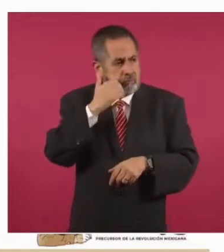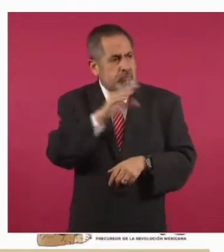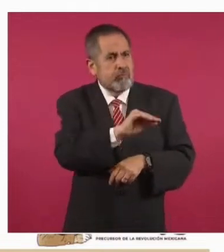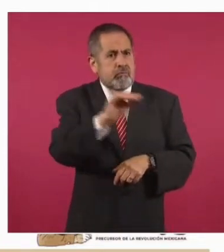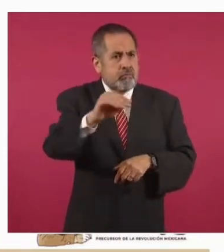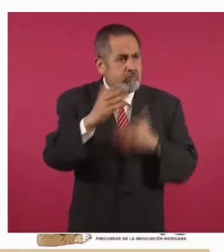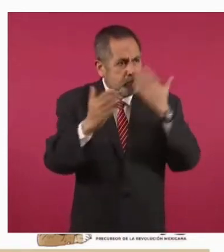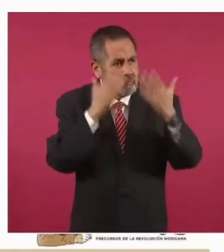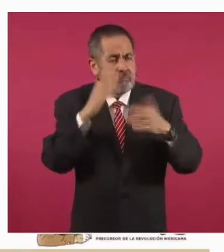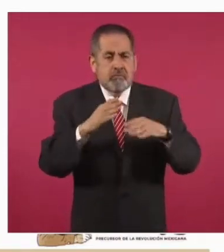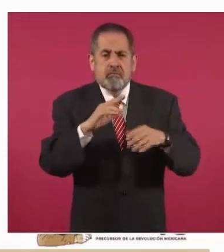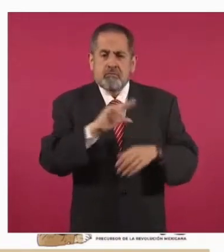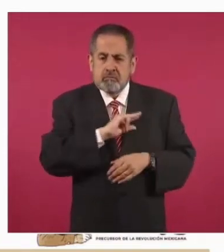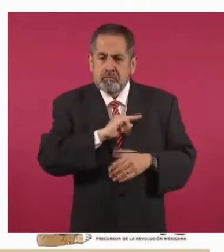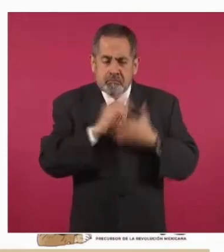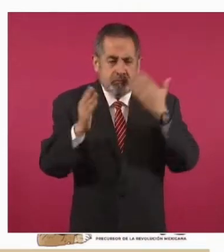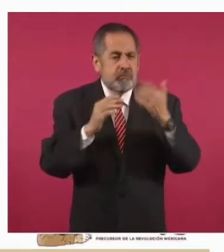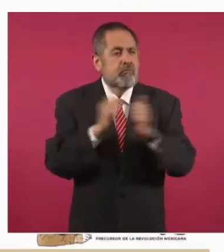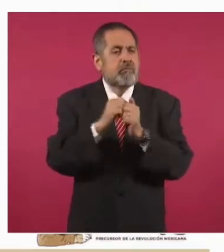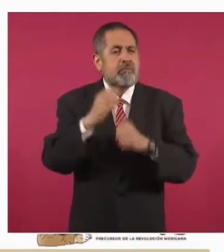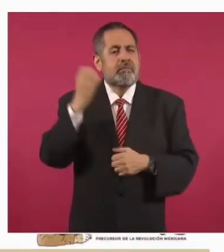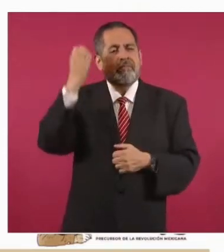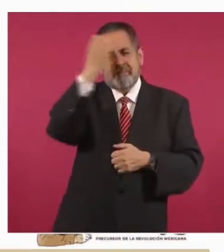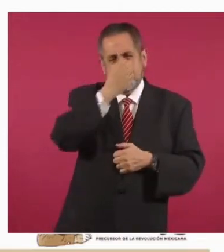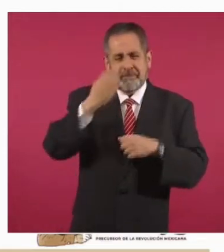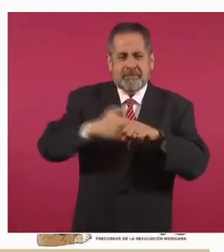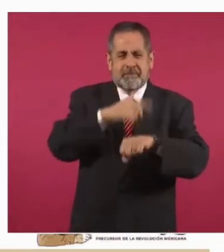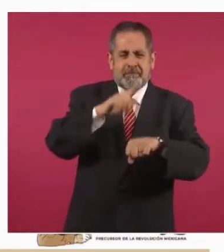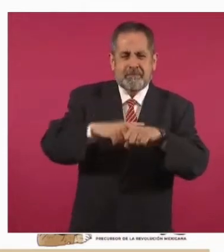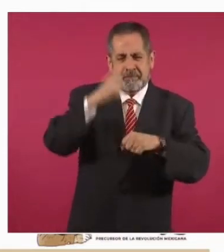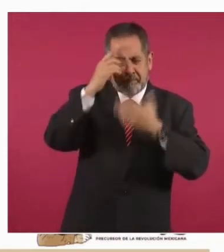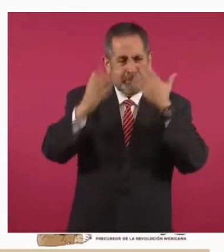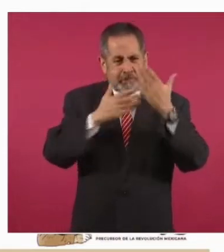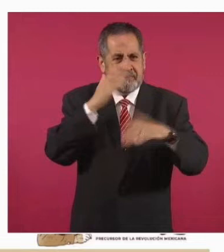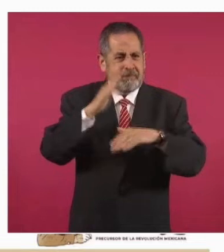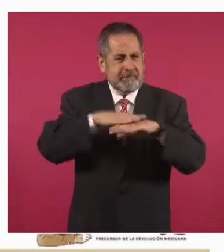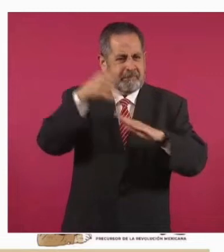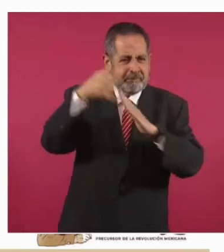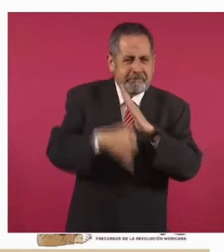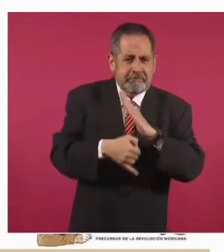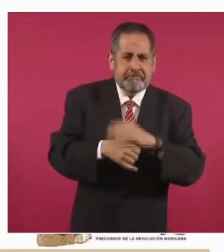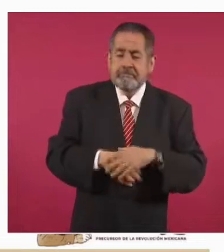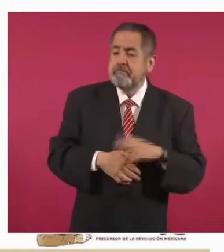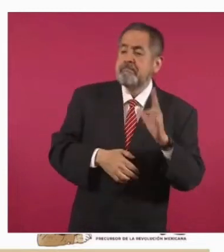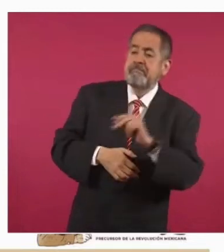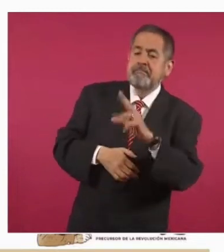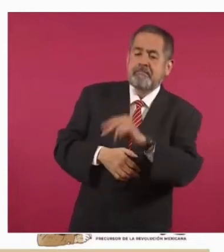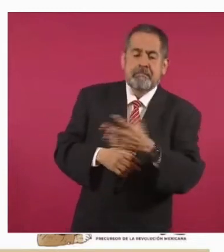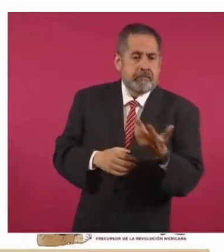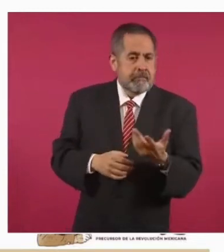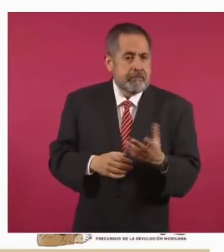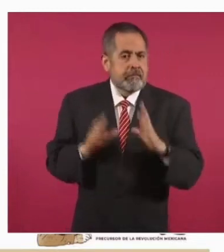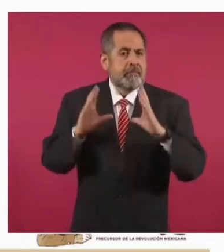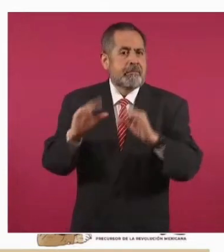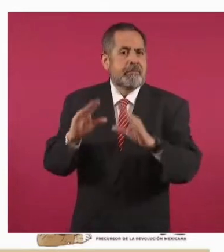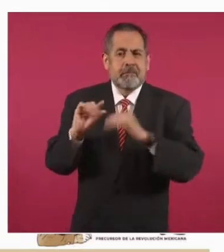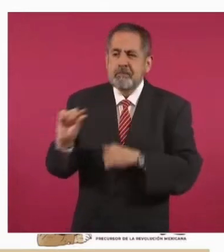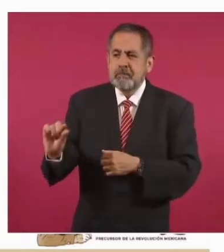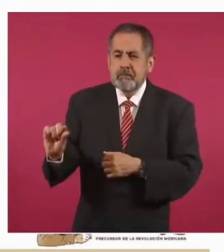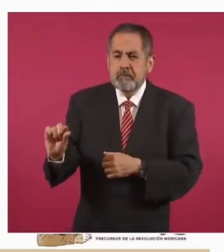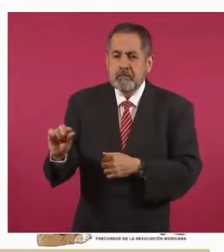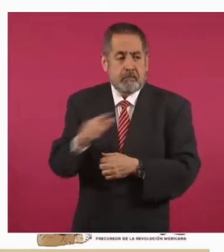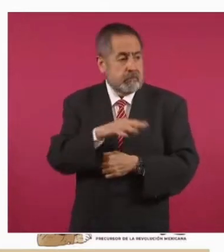residencia, a través del examen nacional de residencias médicas. Es decir, se formaban menos médicos que los que el